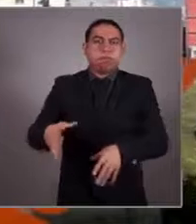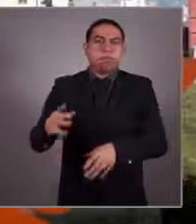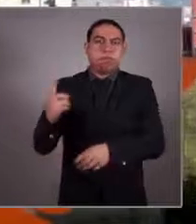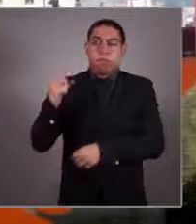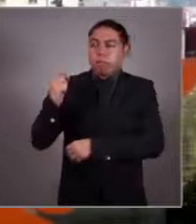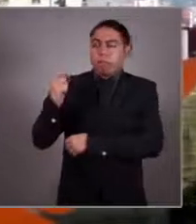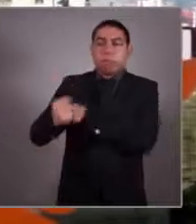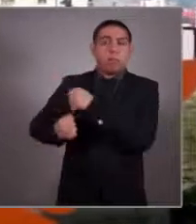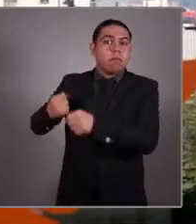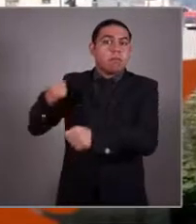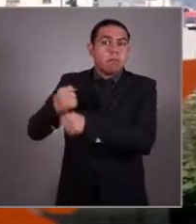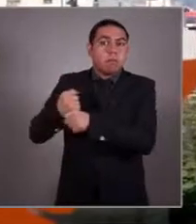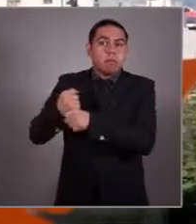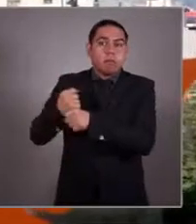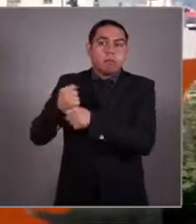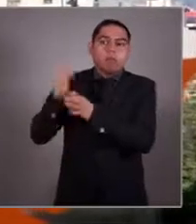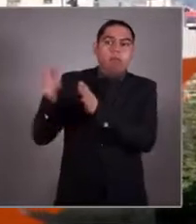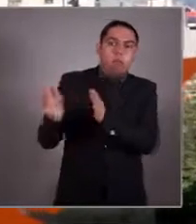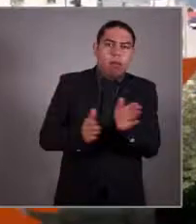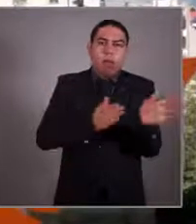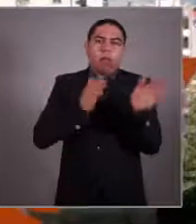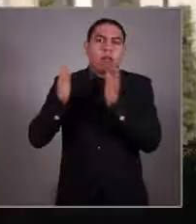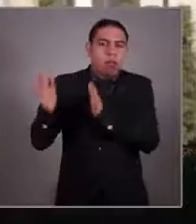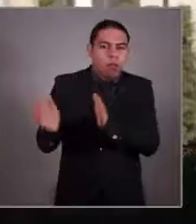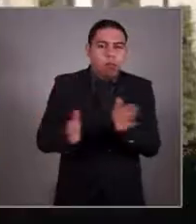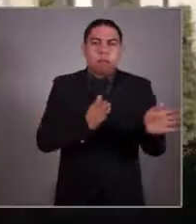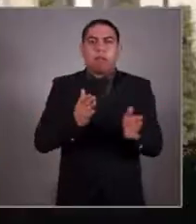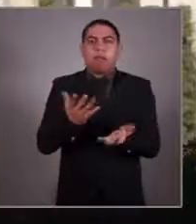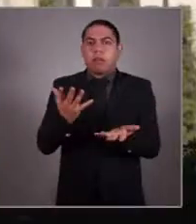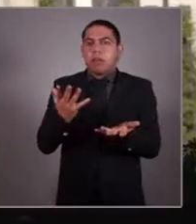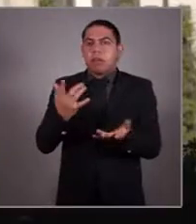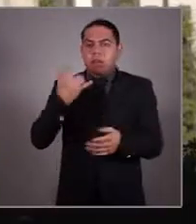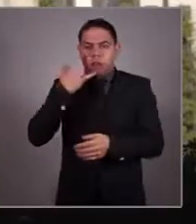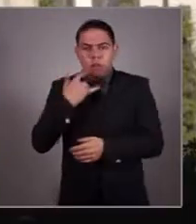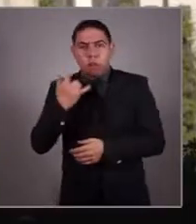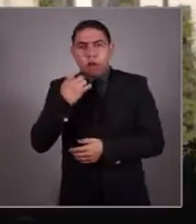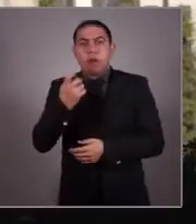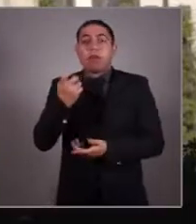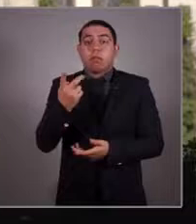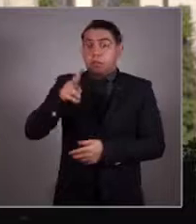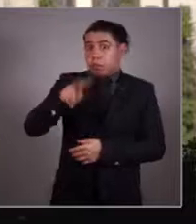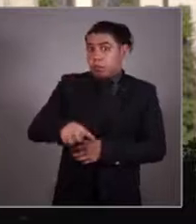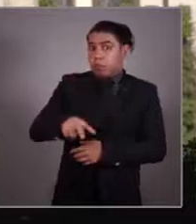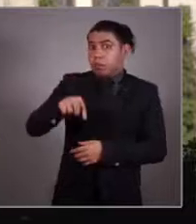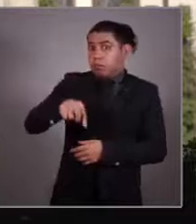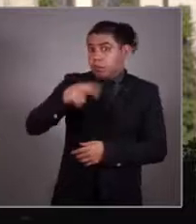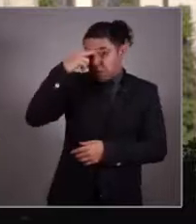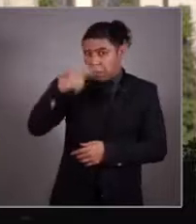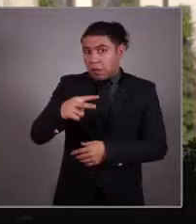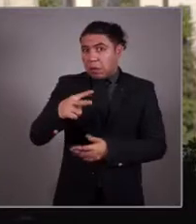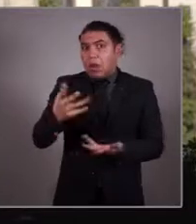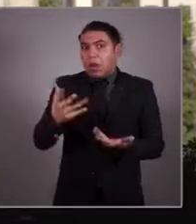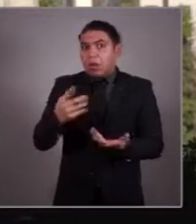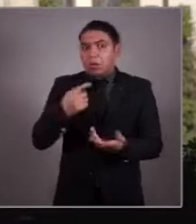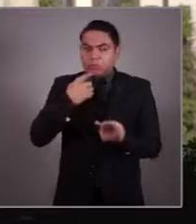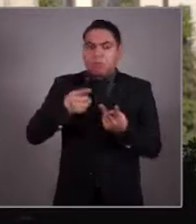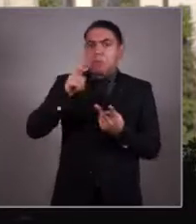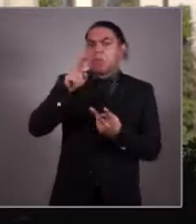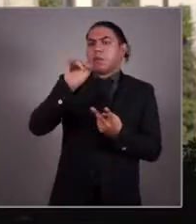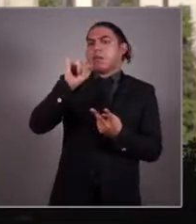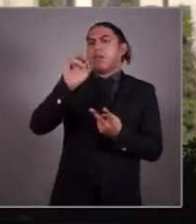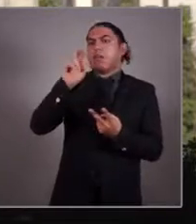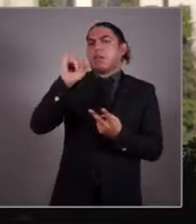años posponiendo esa lucha por las causas, y la realidad que hoy tenemos en México es la que Viridiana